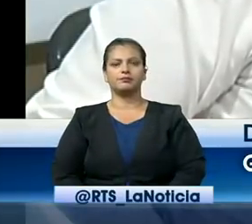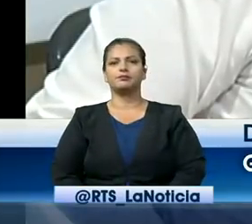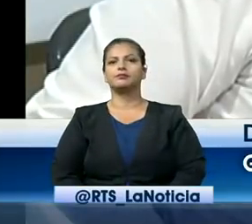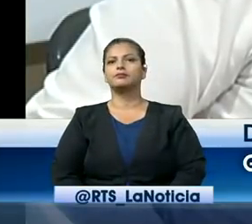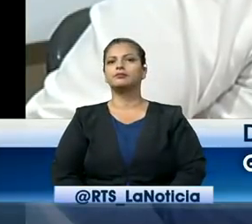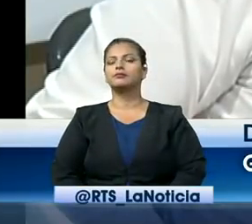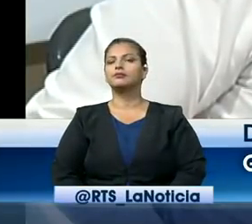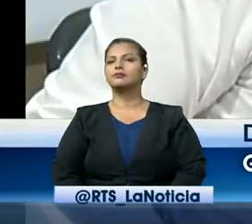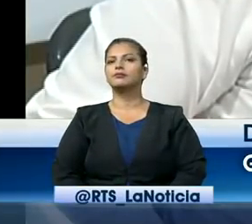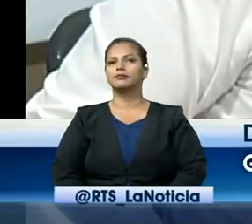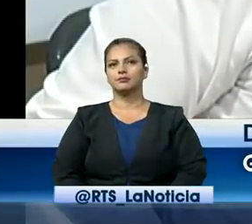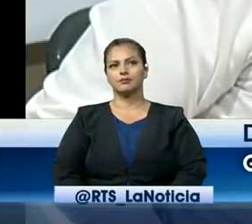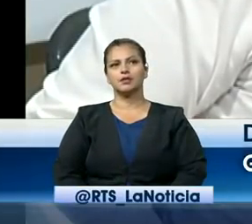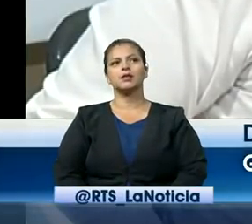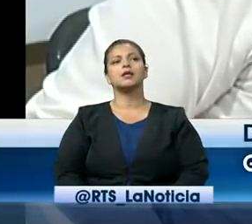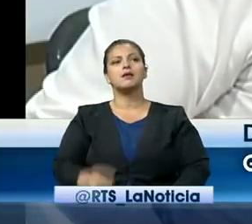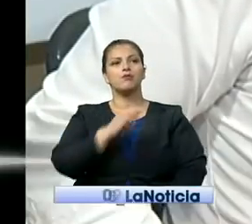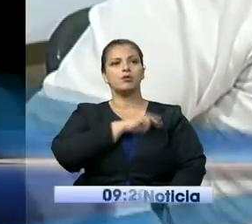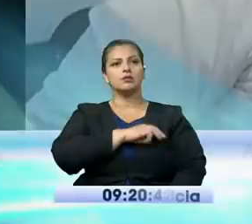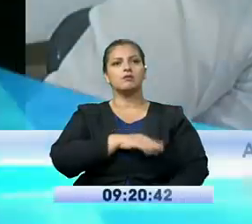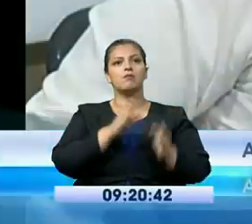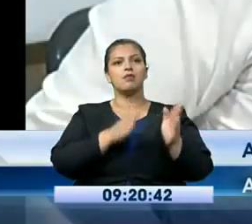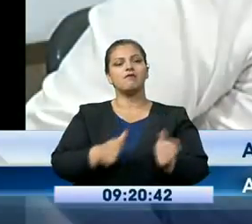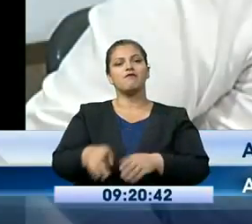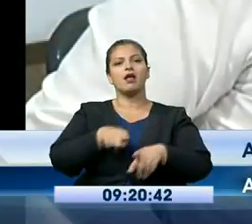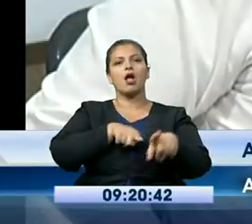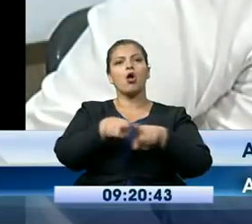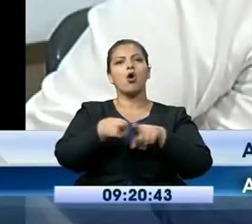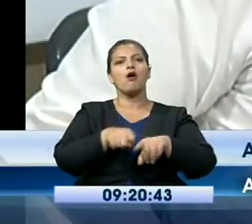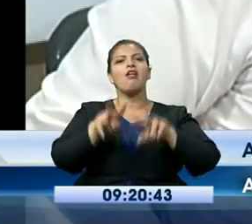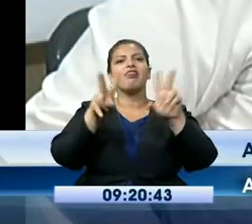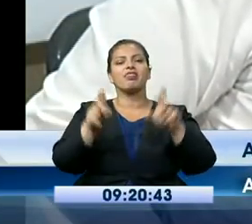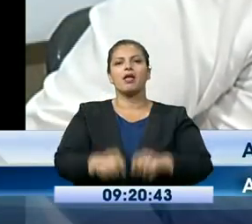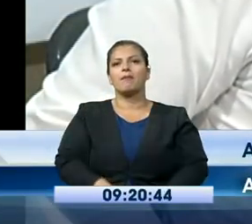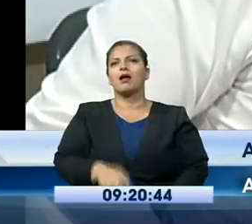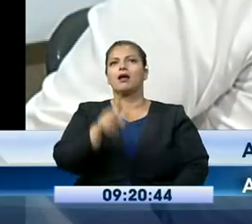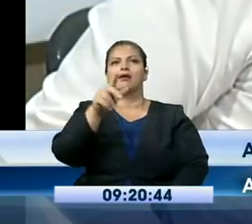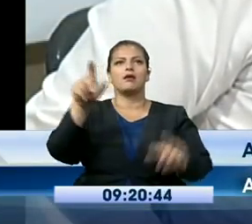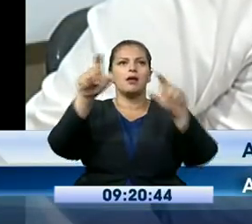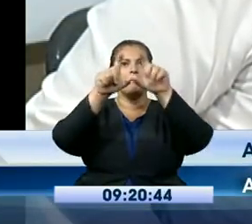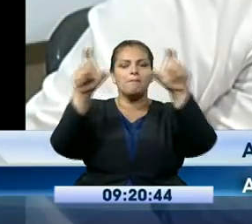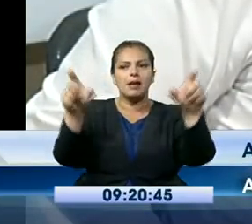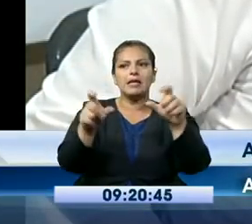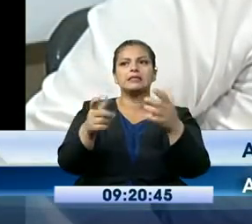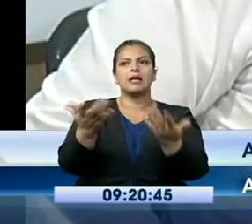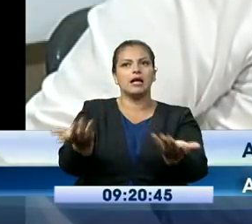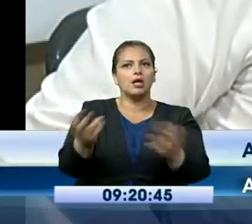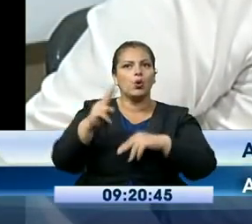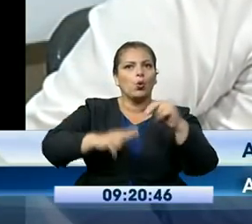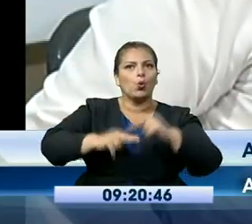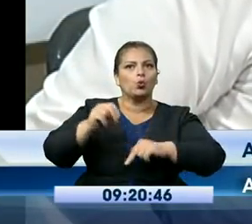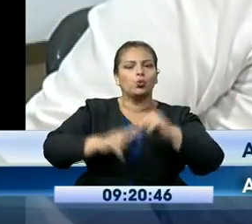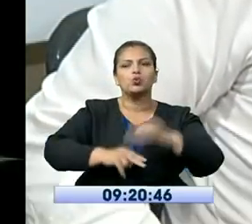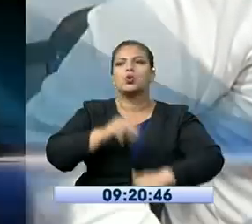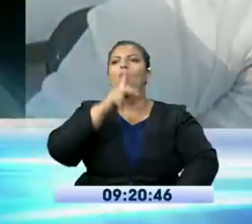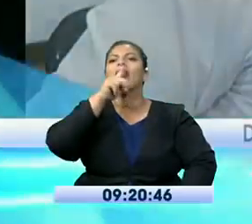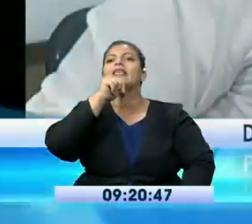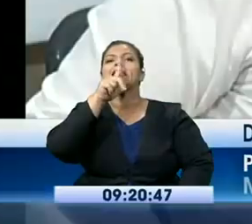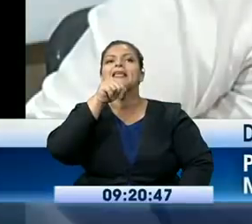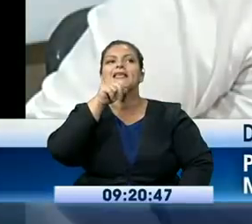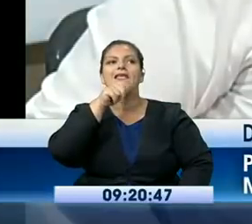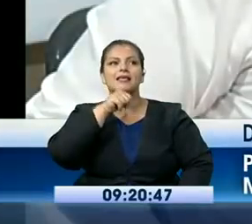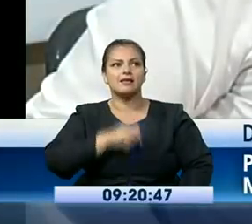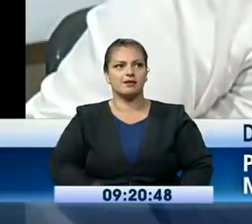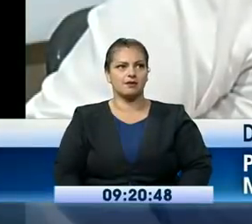va a rogar un ganador quién va a pagar esos los navieros el pueblo yaqui no va a pagar un centavo el pueblo jugará para un centavo el